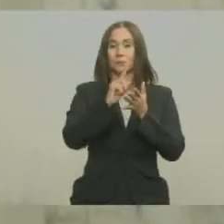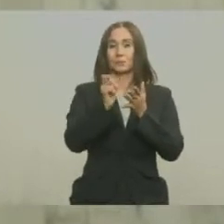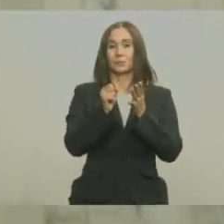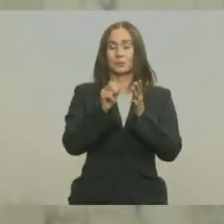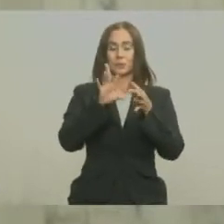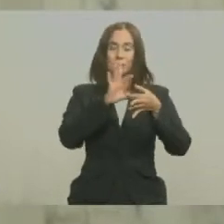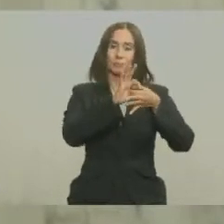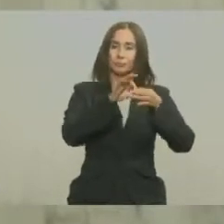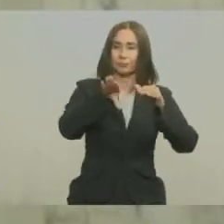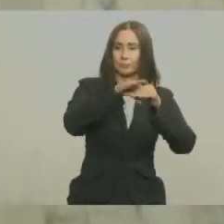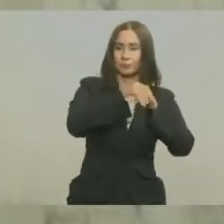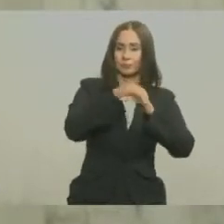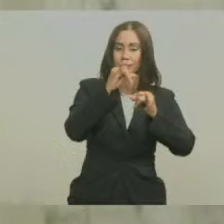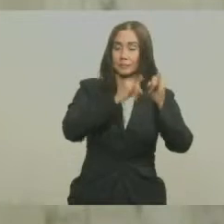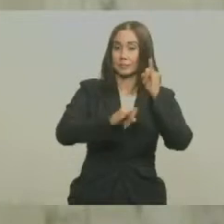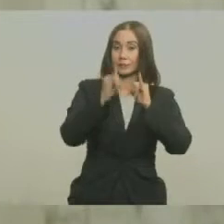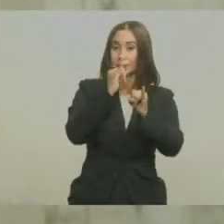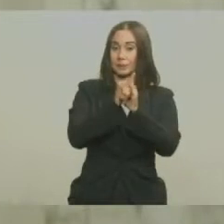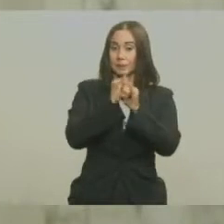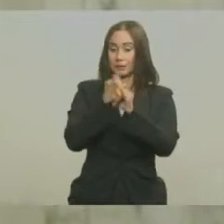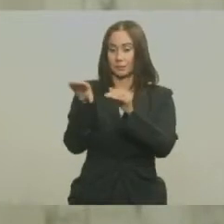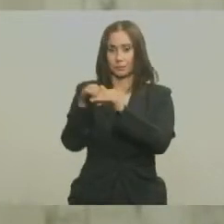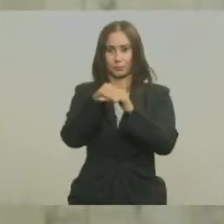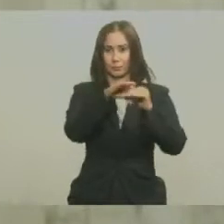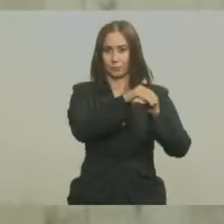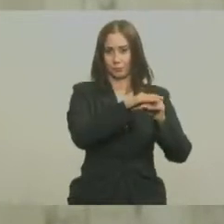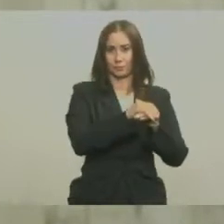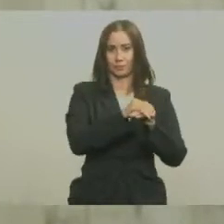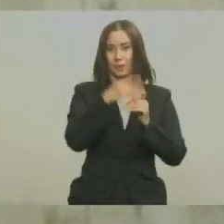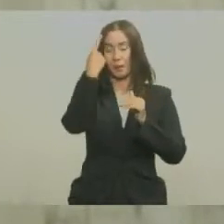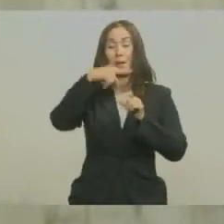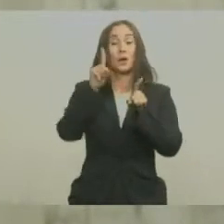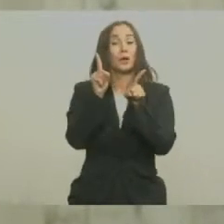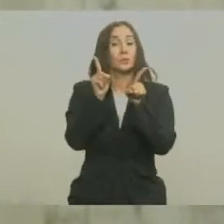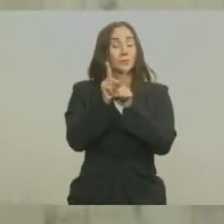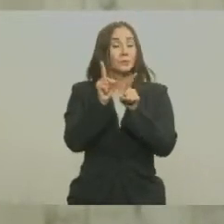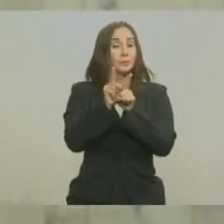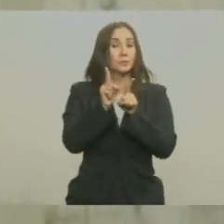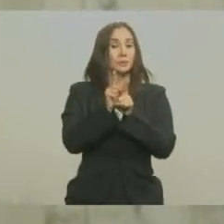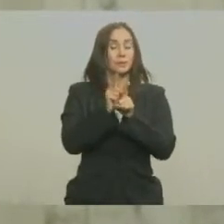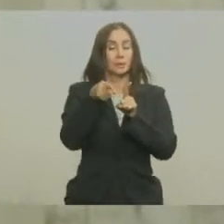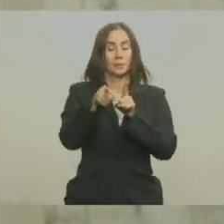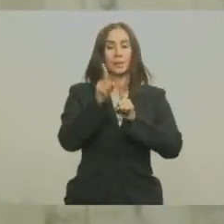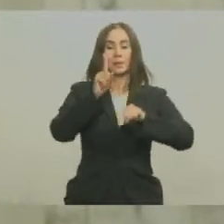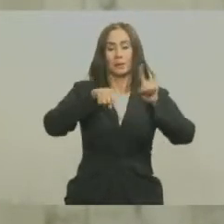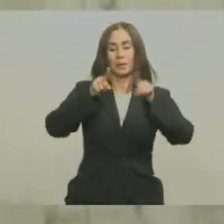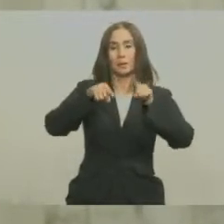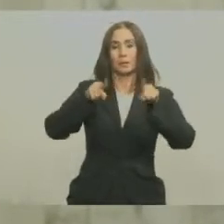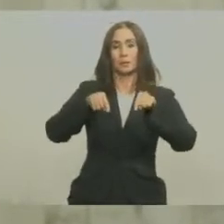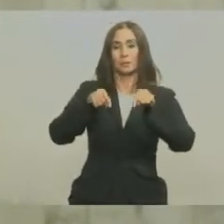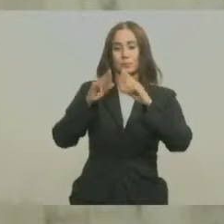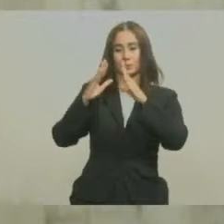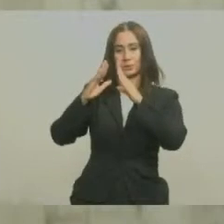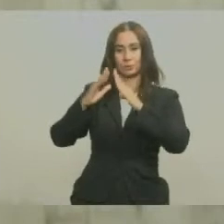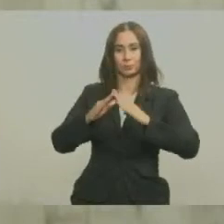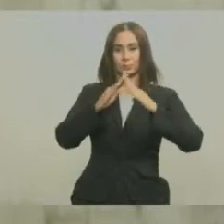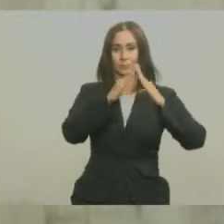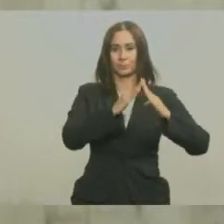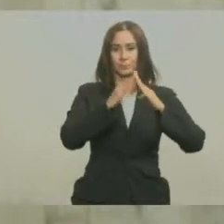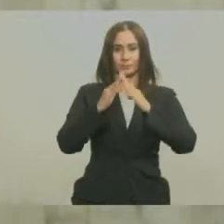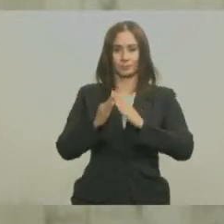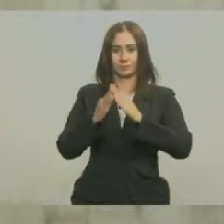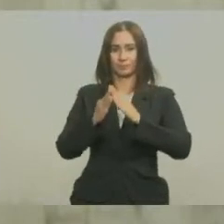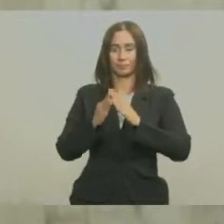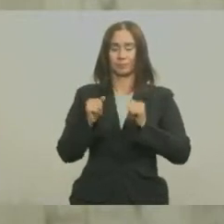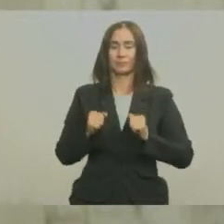las relaciones internacionales, sino también a los asuntos domésticos. Fin